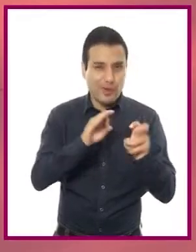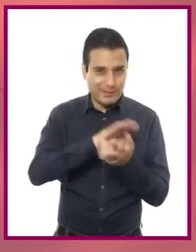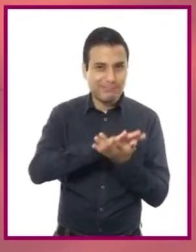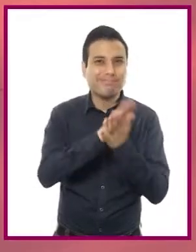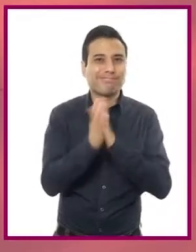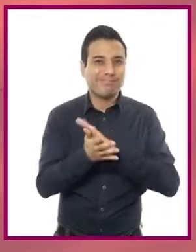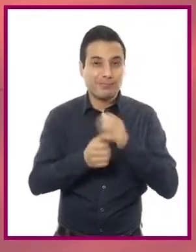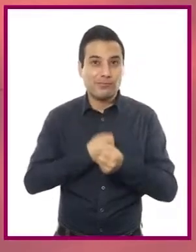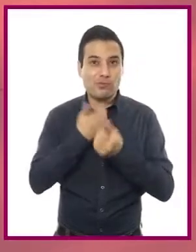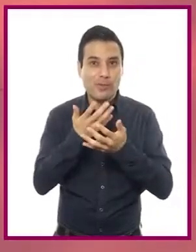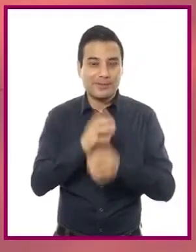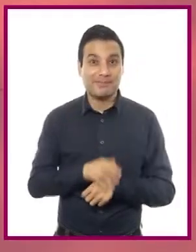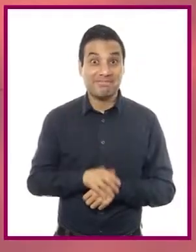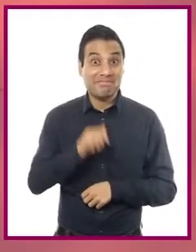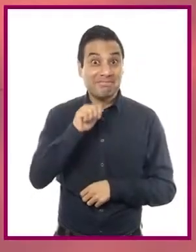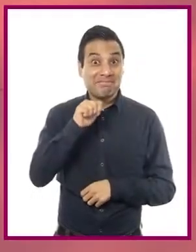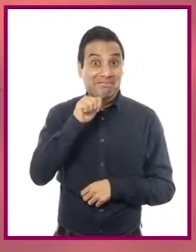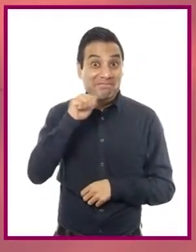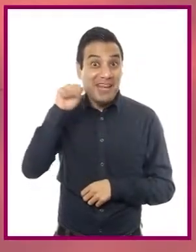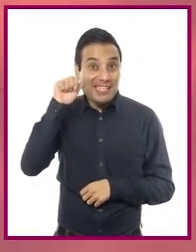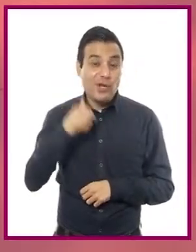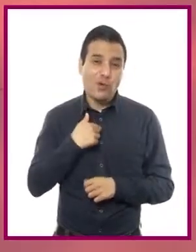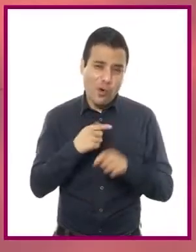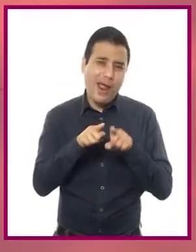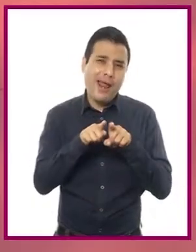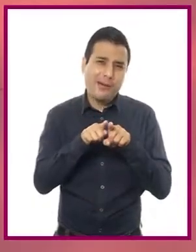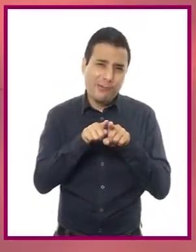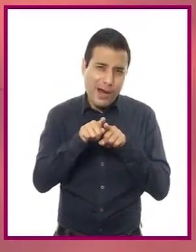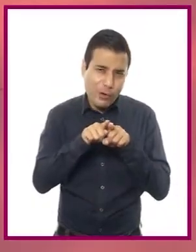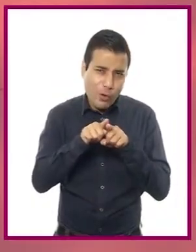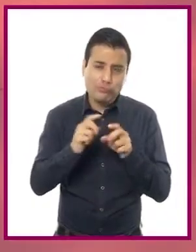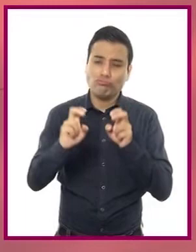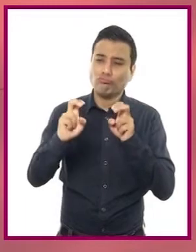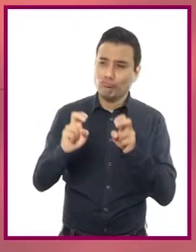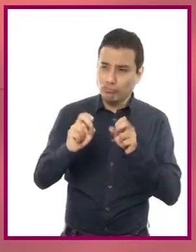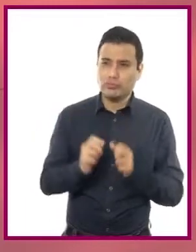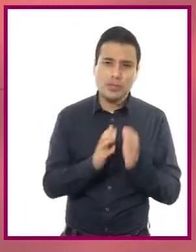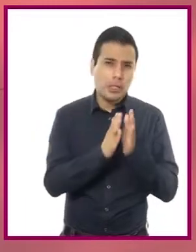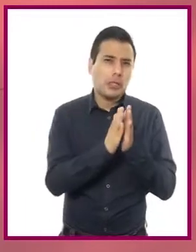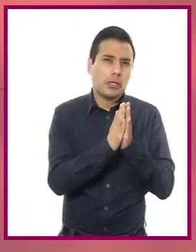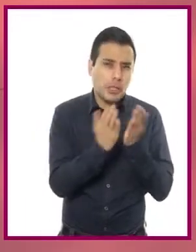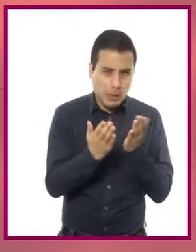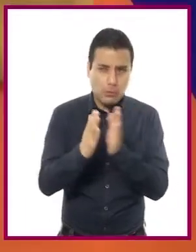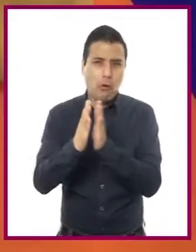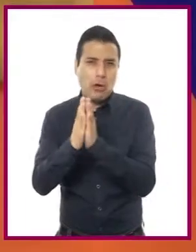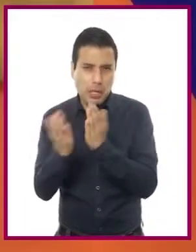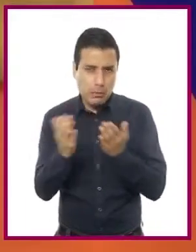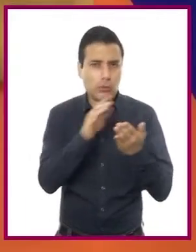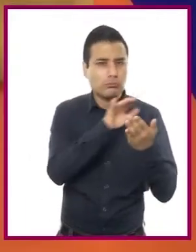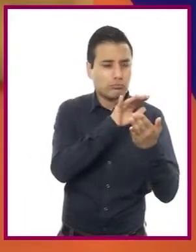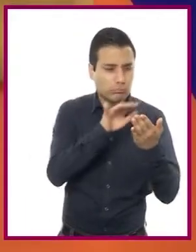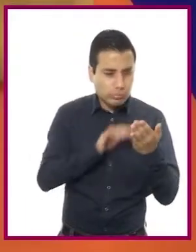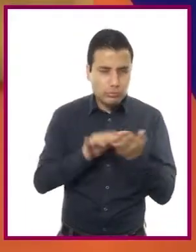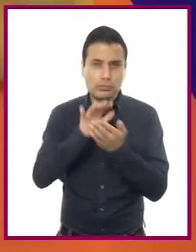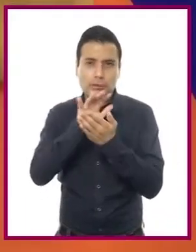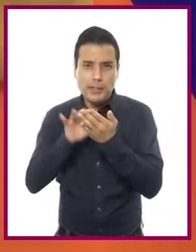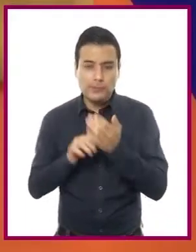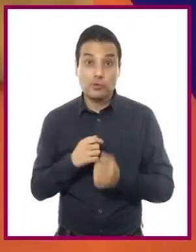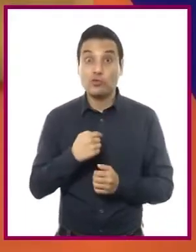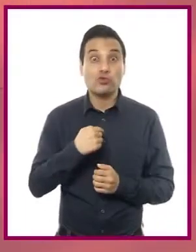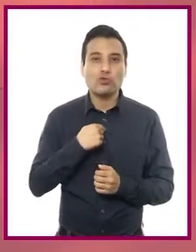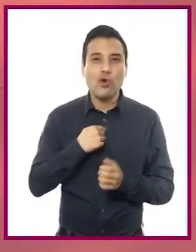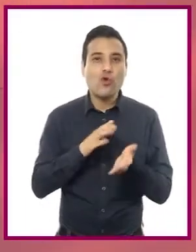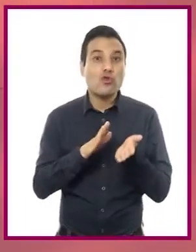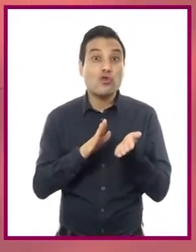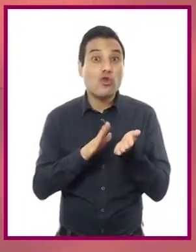De hecho, ayer estábamos mi hermano y yo sentados en el sillón leyendo cada quien su propio libro. Yo estaba leyendo una